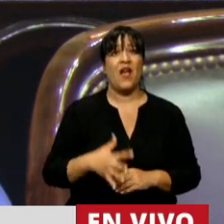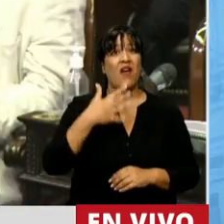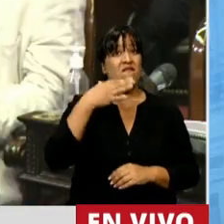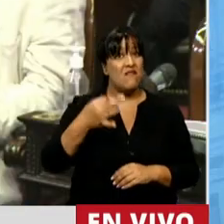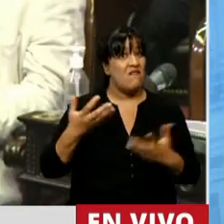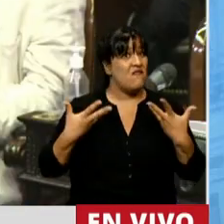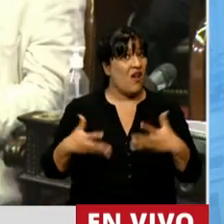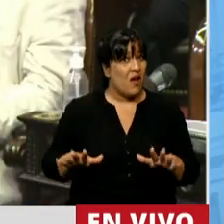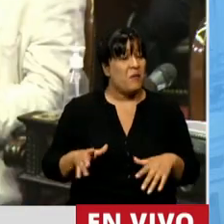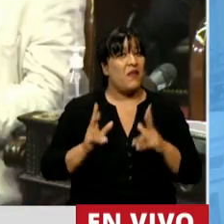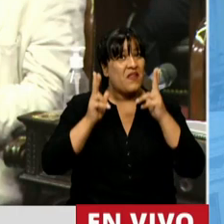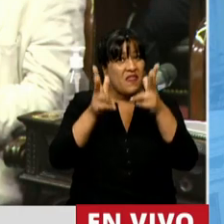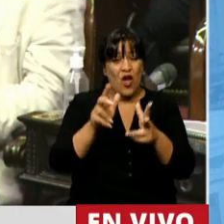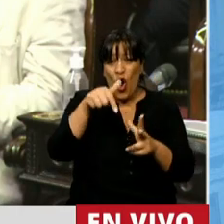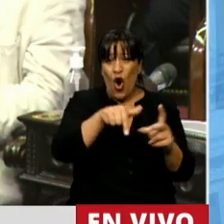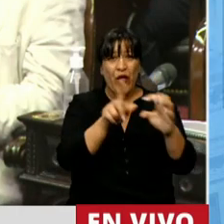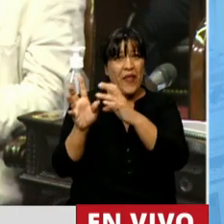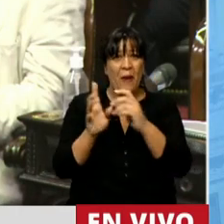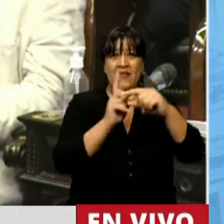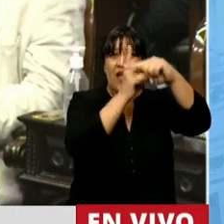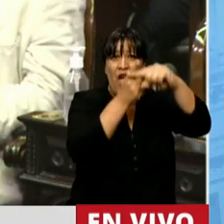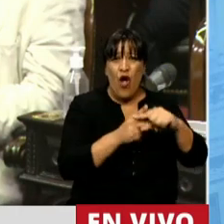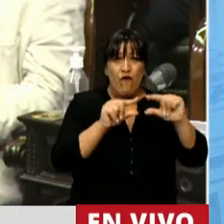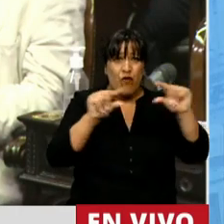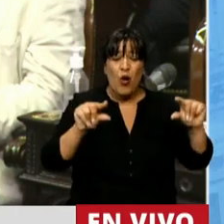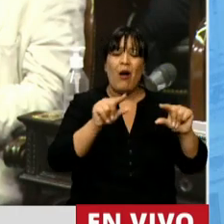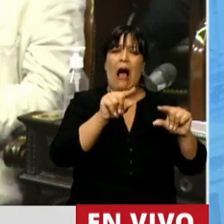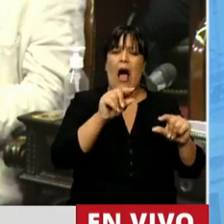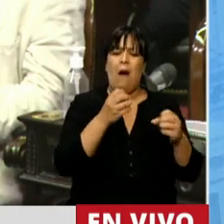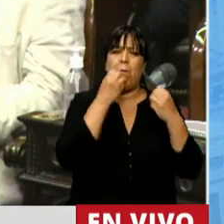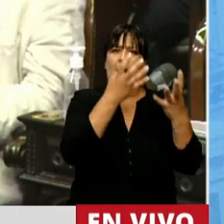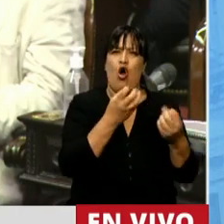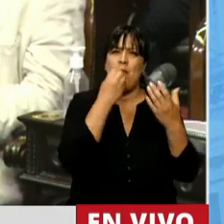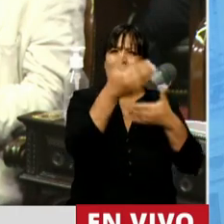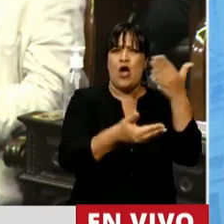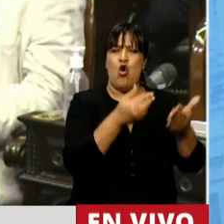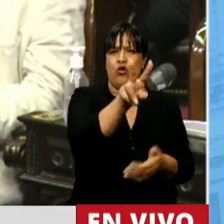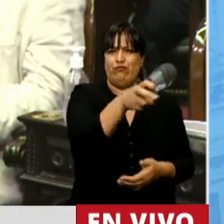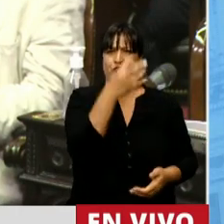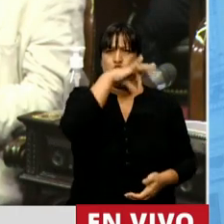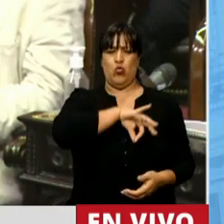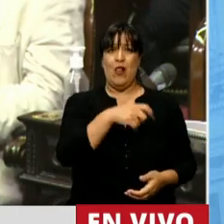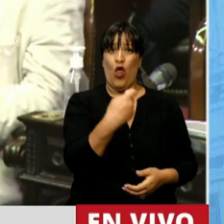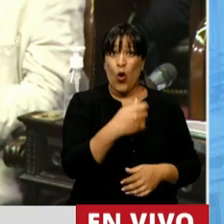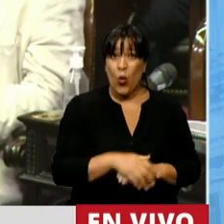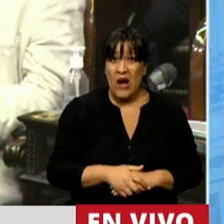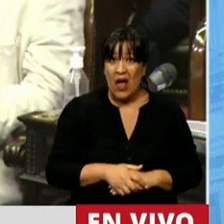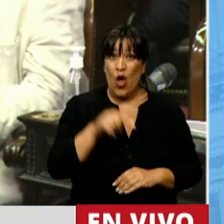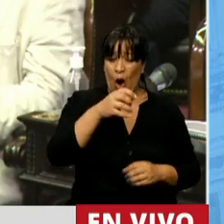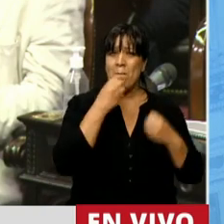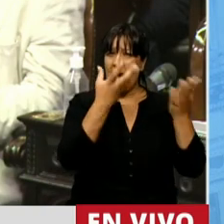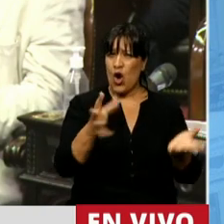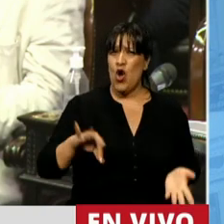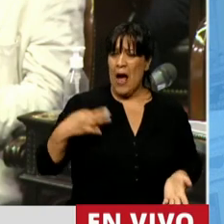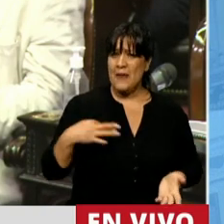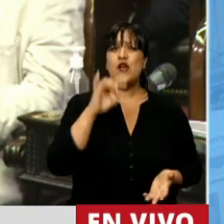sinceramente, ¿ustedes creen que hoy estamos debatiendo una fórmula que va a mejorar el haber de los jubilados, que le va a mejorar la vida no